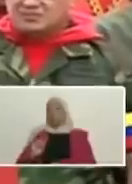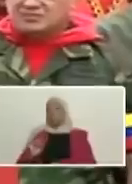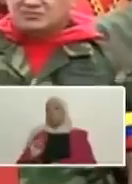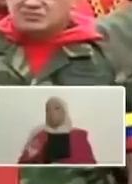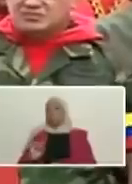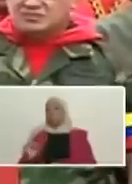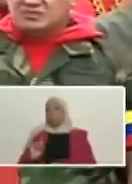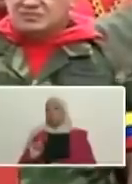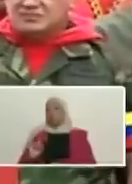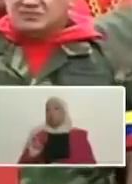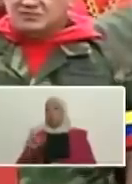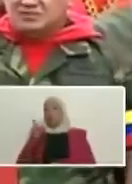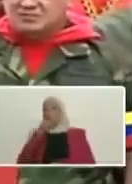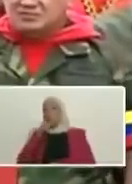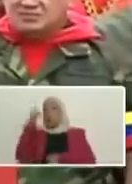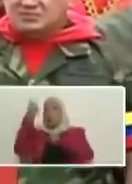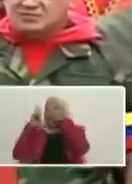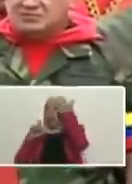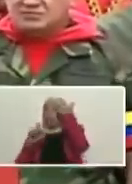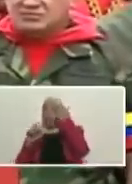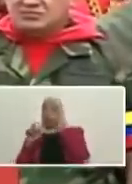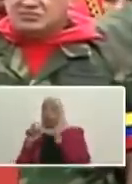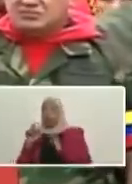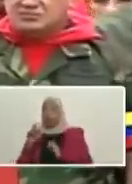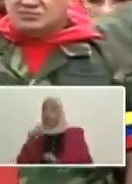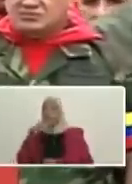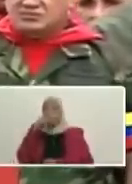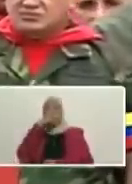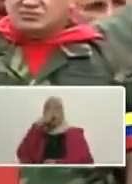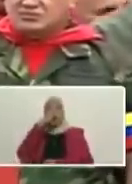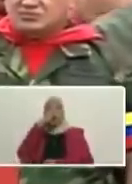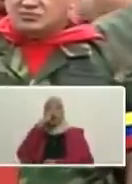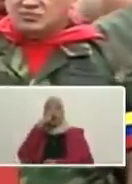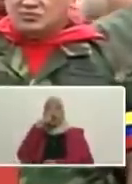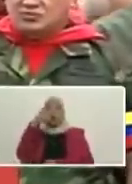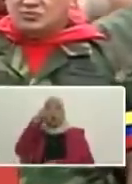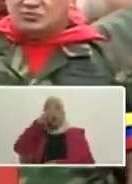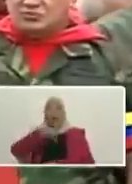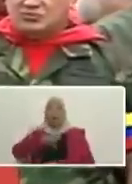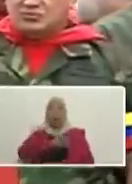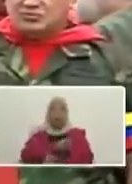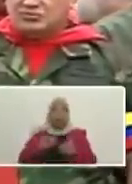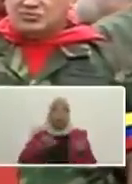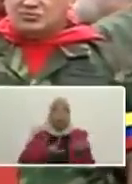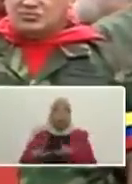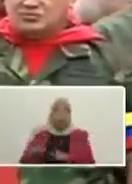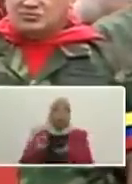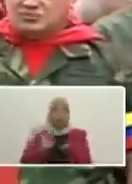Sin la presencia de Chávez, Maduro no pasa de este año.